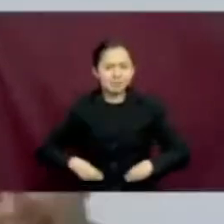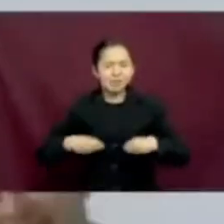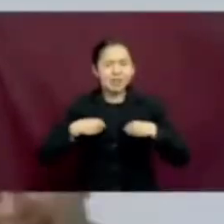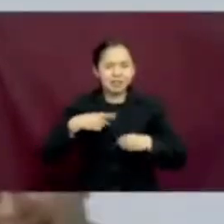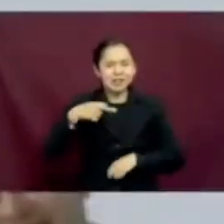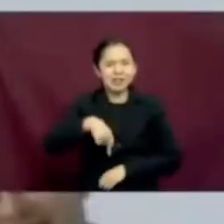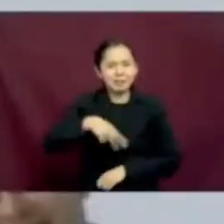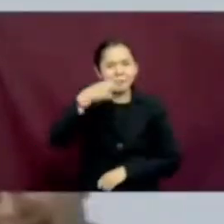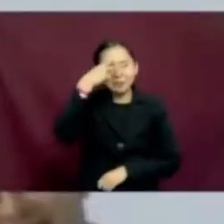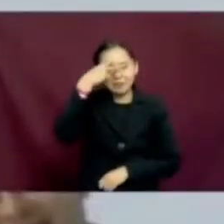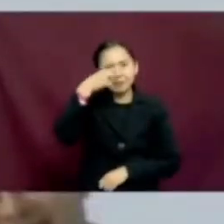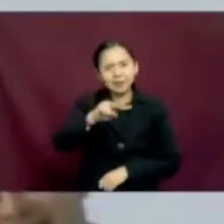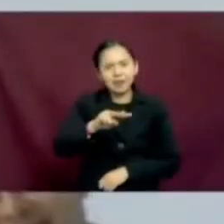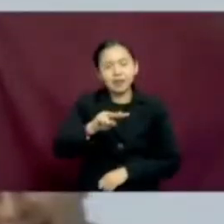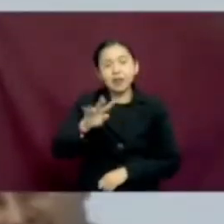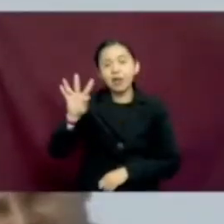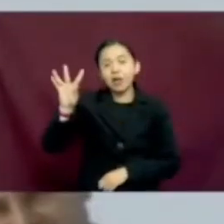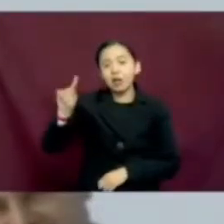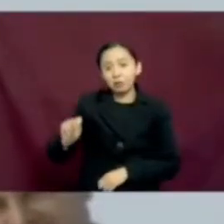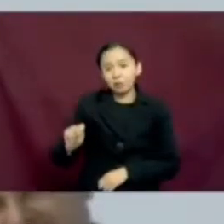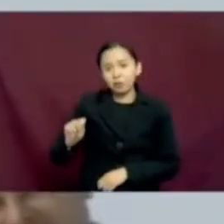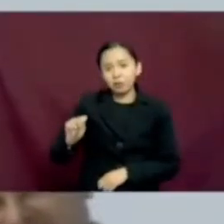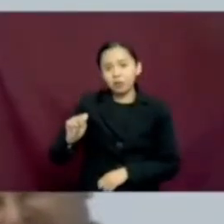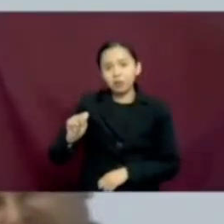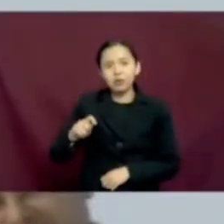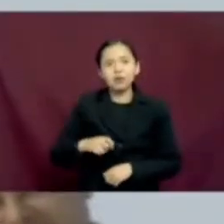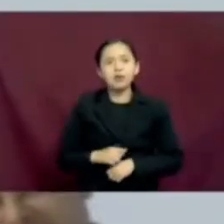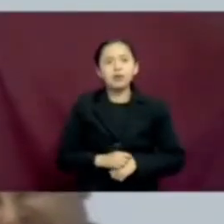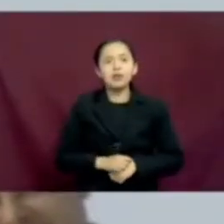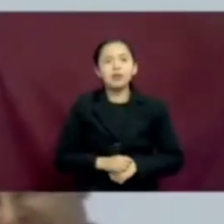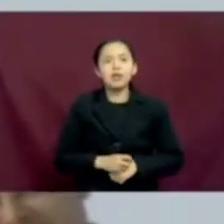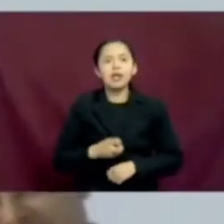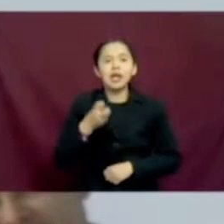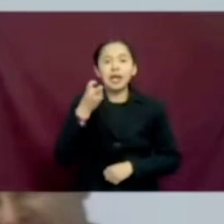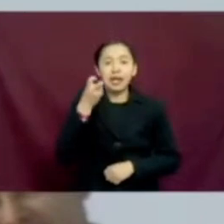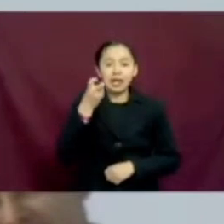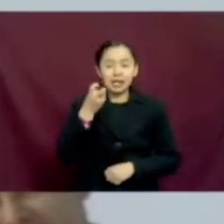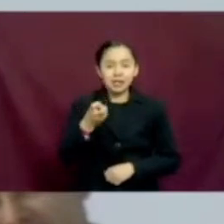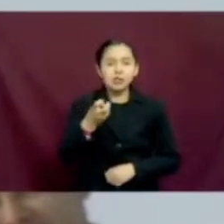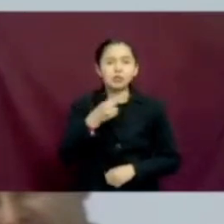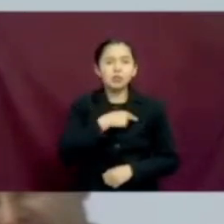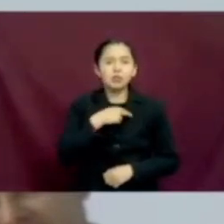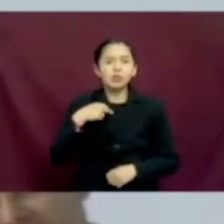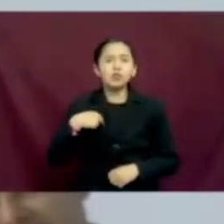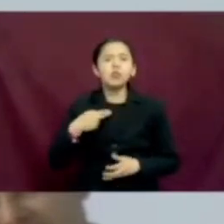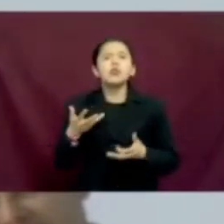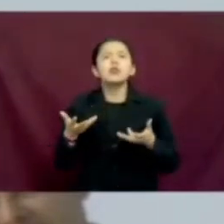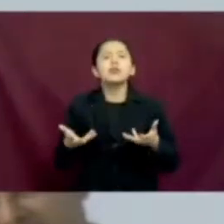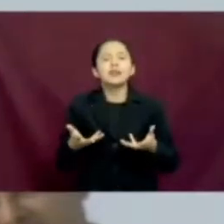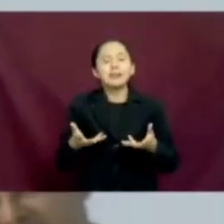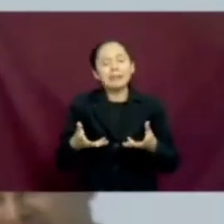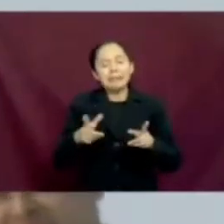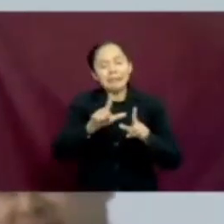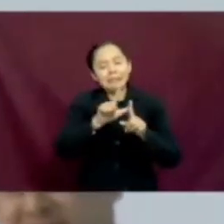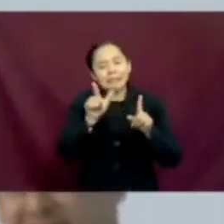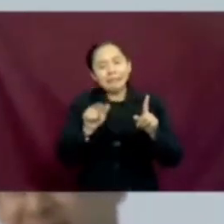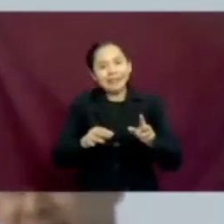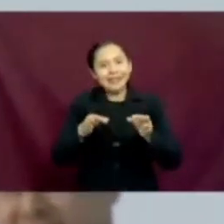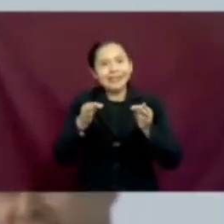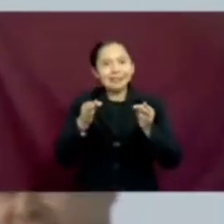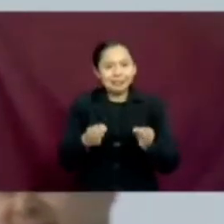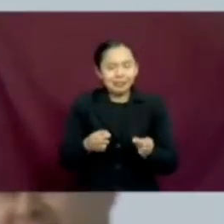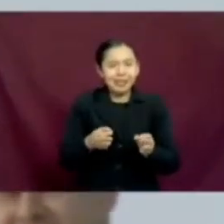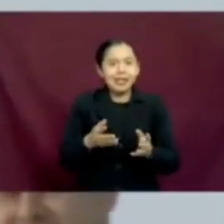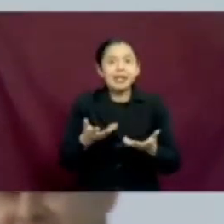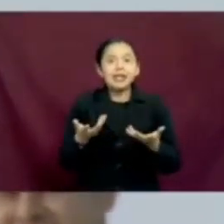Juárez. Se harán nacionales la Universidad Rosario Castellanos y la Universidad de la Salud. Entre todas las instituciones